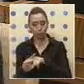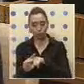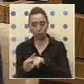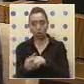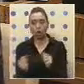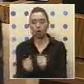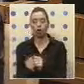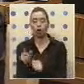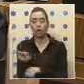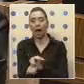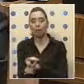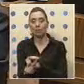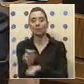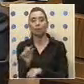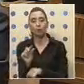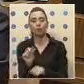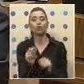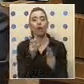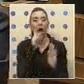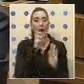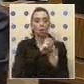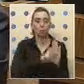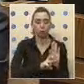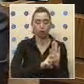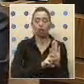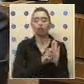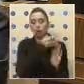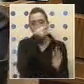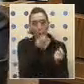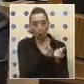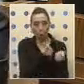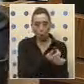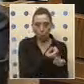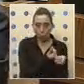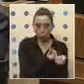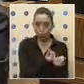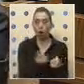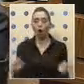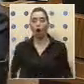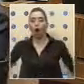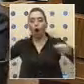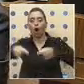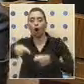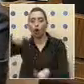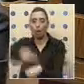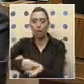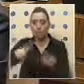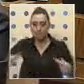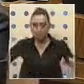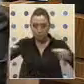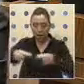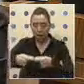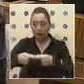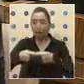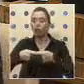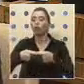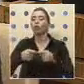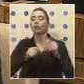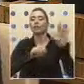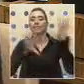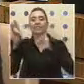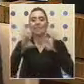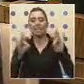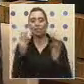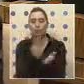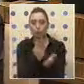administrador provisional, los proyectos sobre lucro, sobre copago, sobre selección y los proyectos sobre educación parvularia que algunos mencionaban como